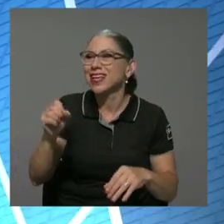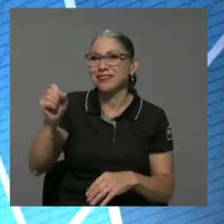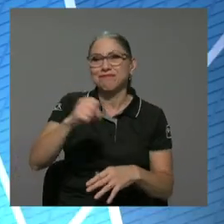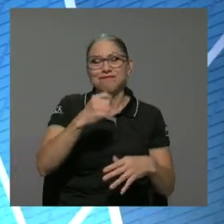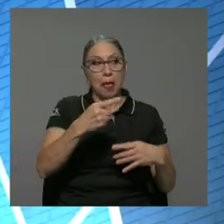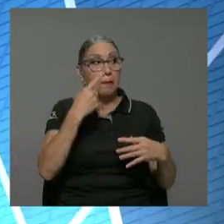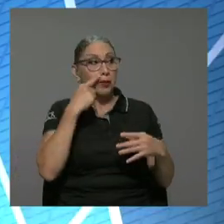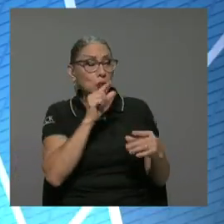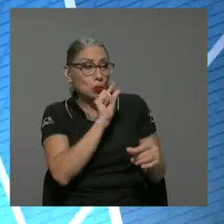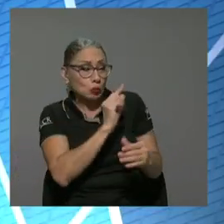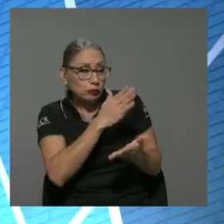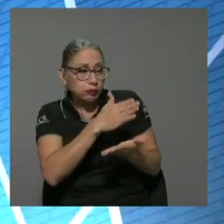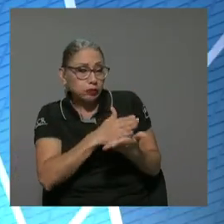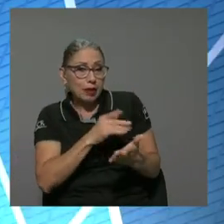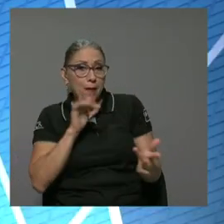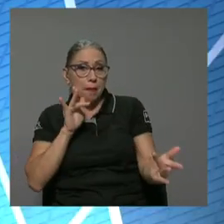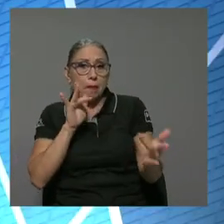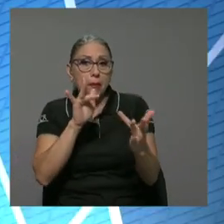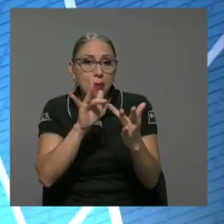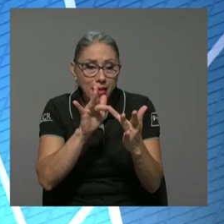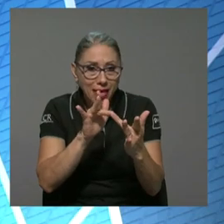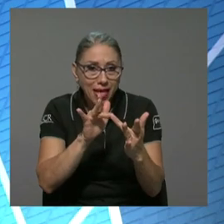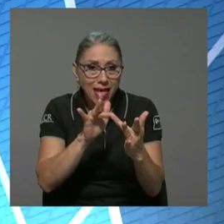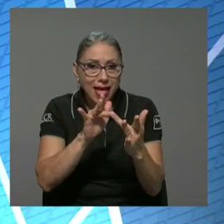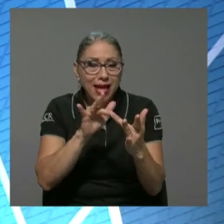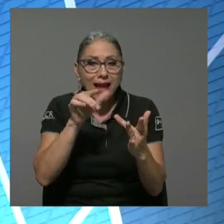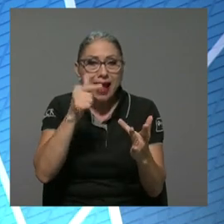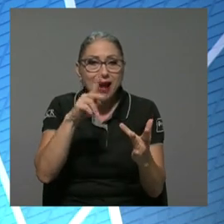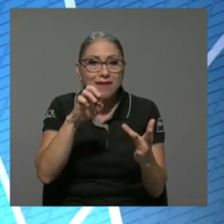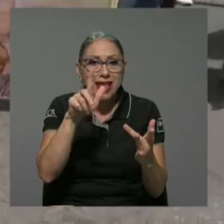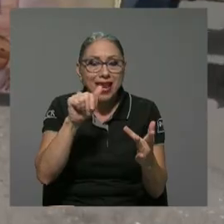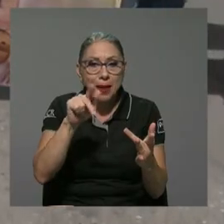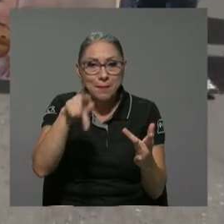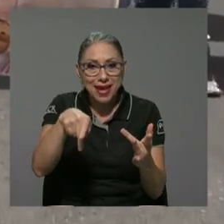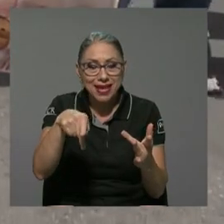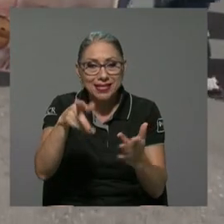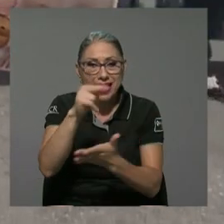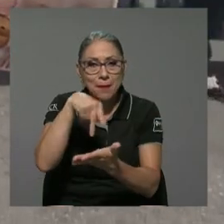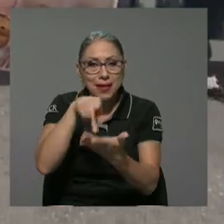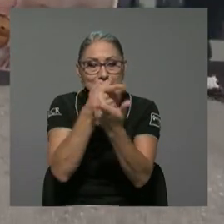ir a la Plaza de la Democracia con Gabriela Pérez ahora mismo. Vamos a ver cómo está la marcha por allá.